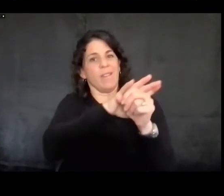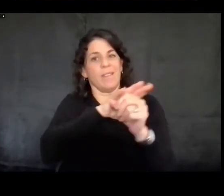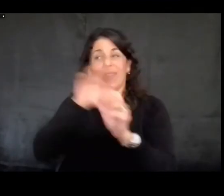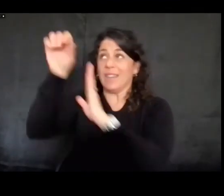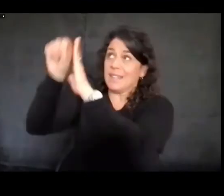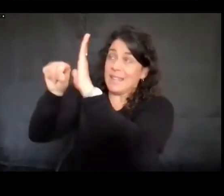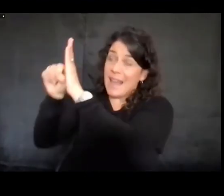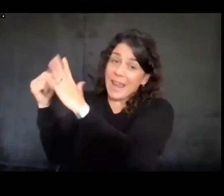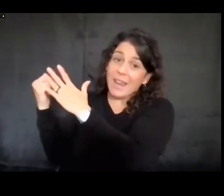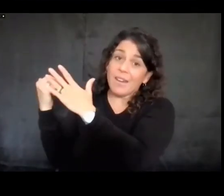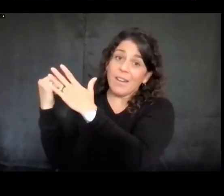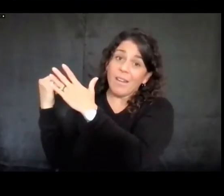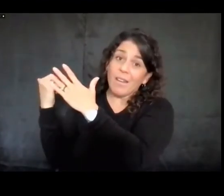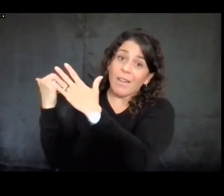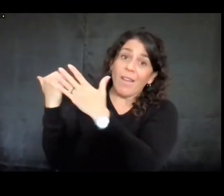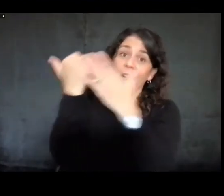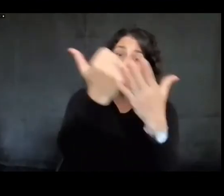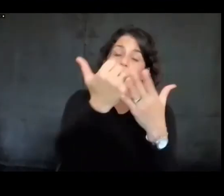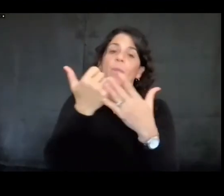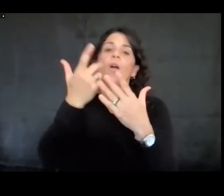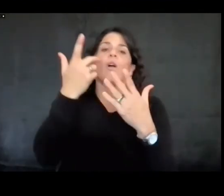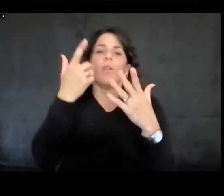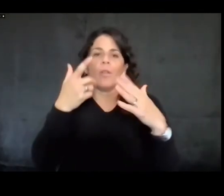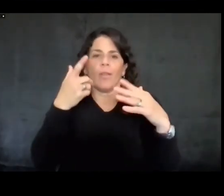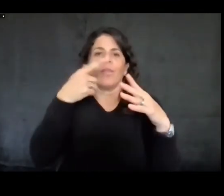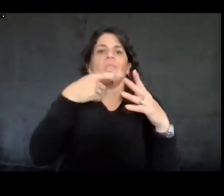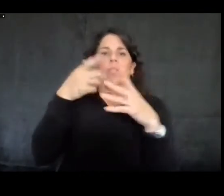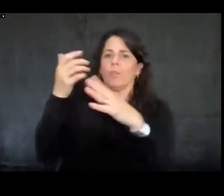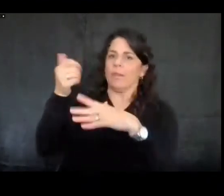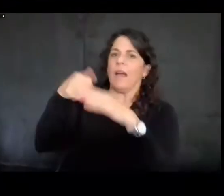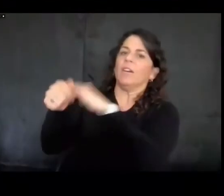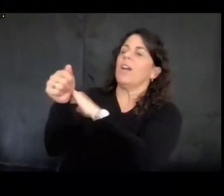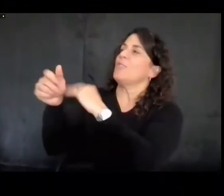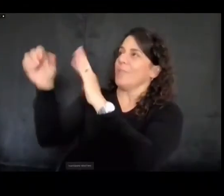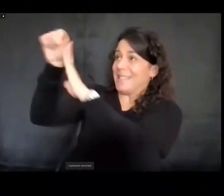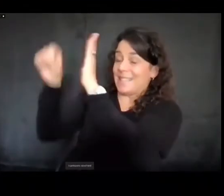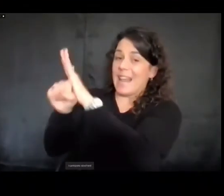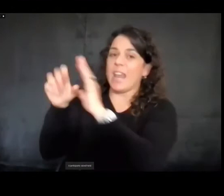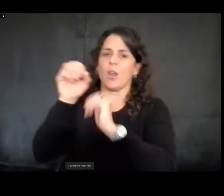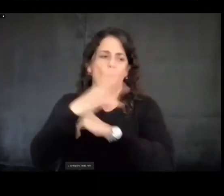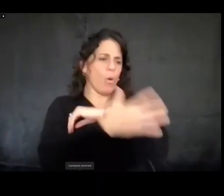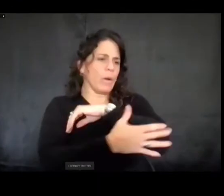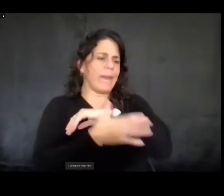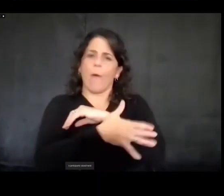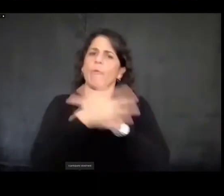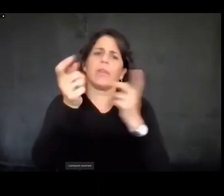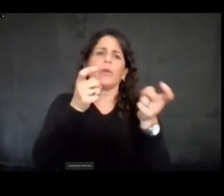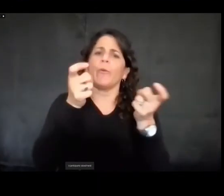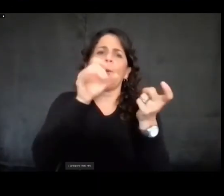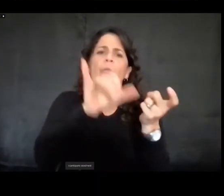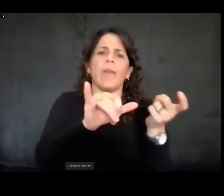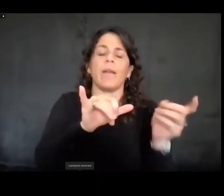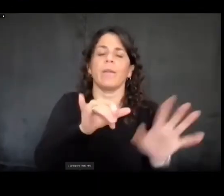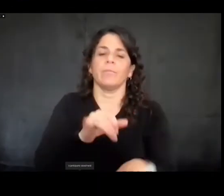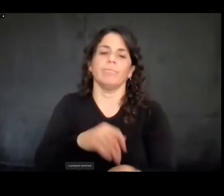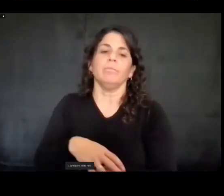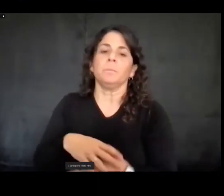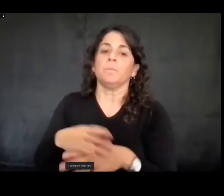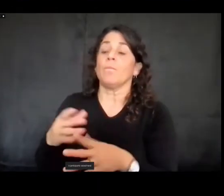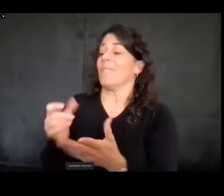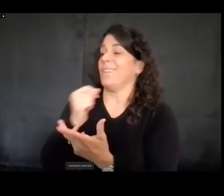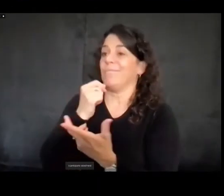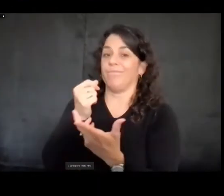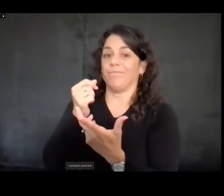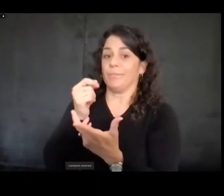por el estado o también el condado empujó en juicio nada ha cambiado por ser porque